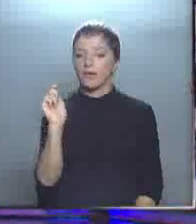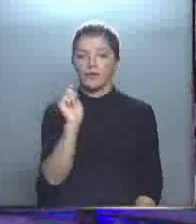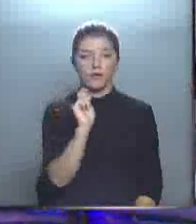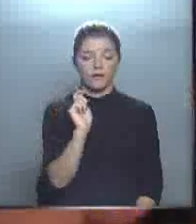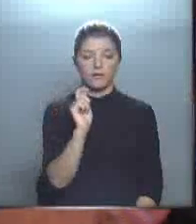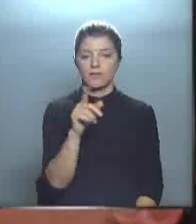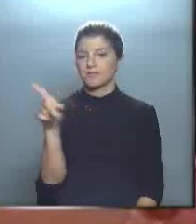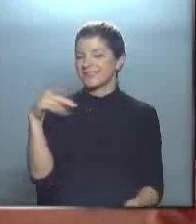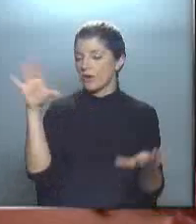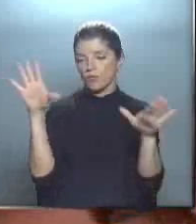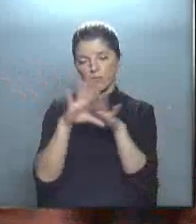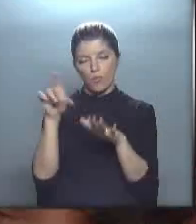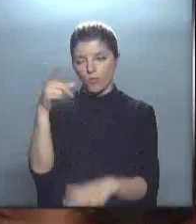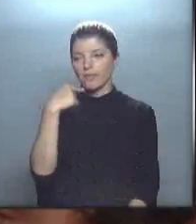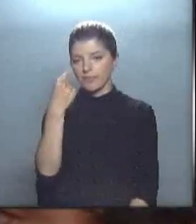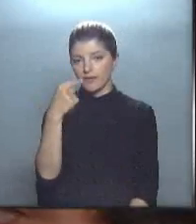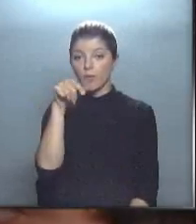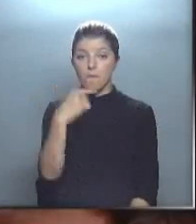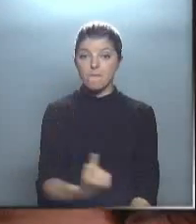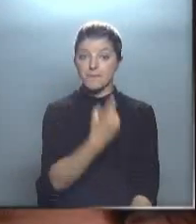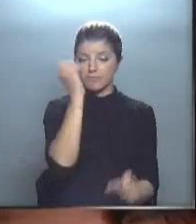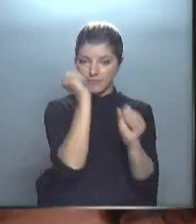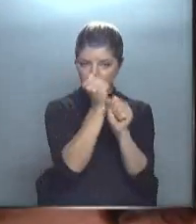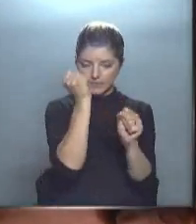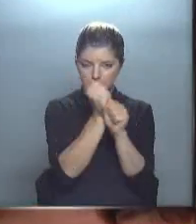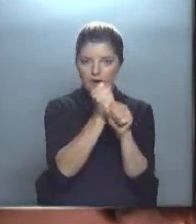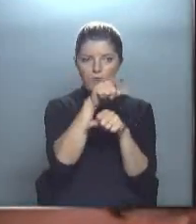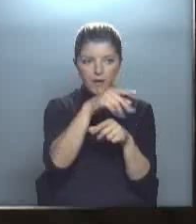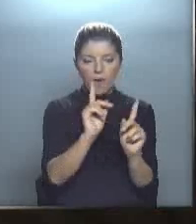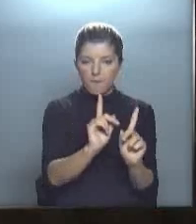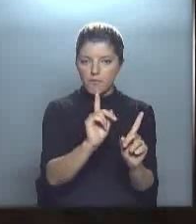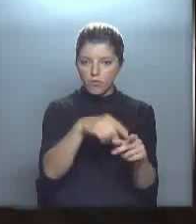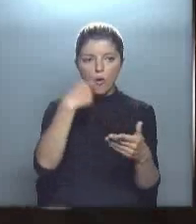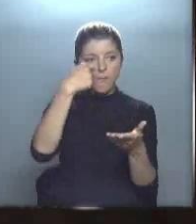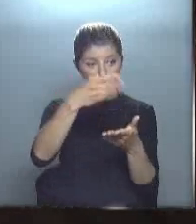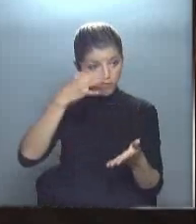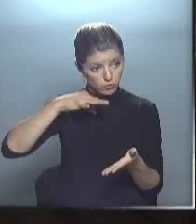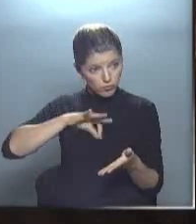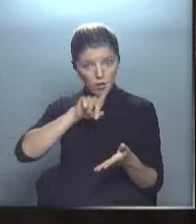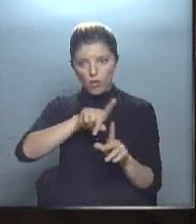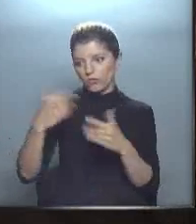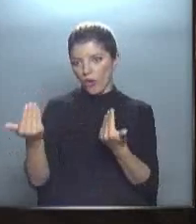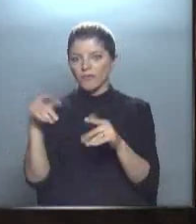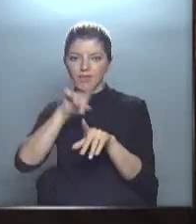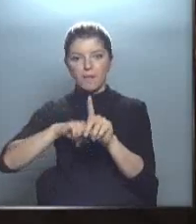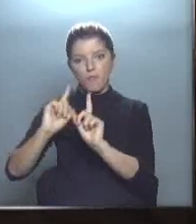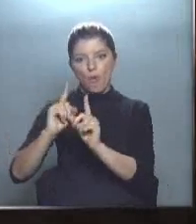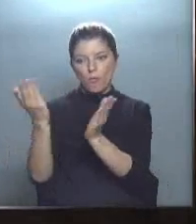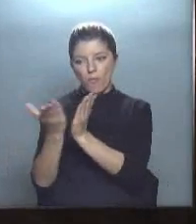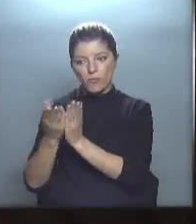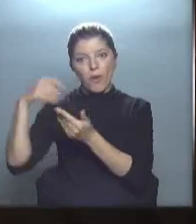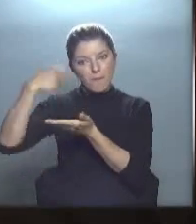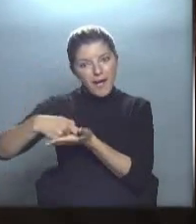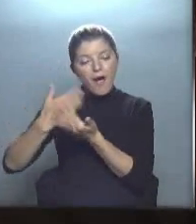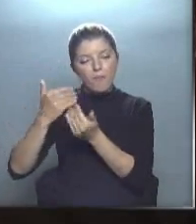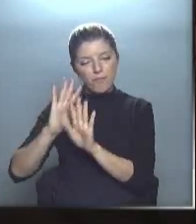como dijo ella. Claro. Queremos buscar el trabajo primero para poder bancar nuestros estudios. Uh-huh. Y hay muchas escuelas también que tienen